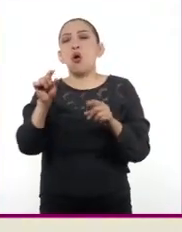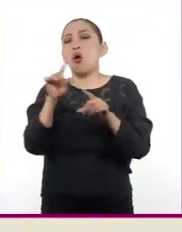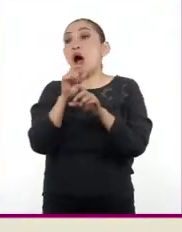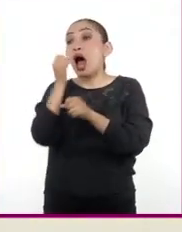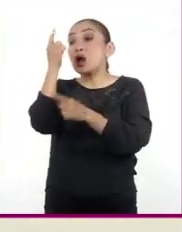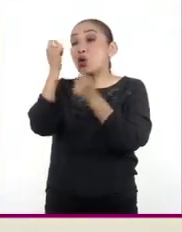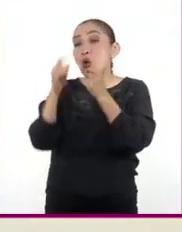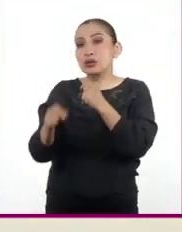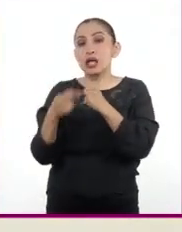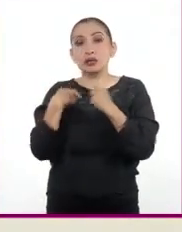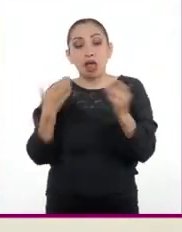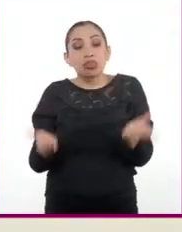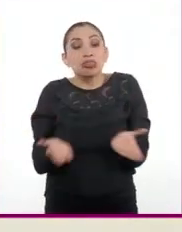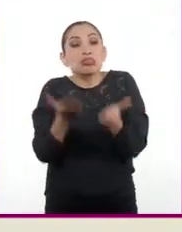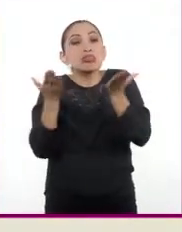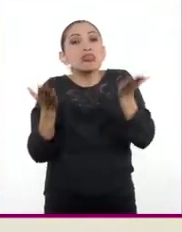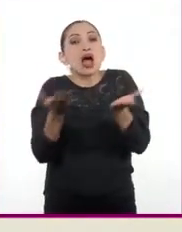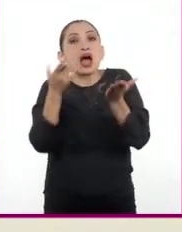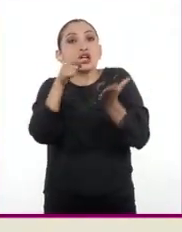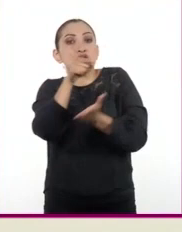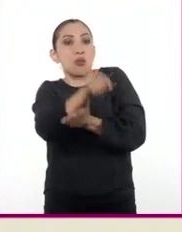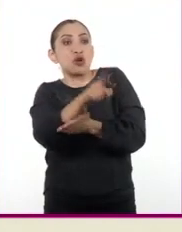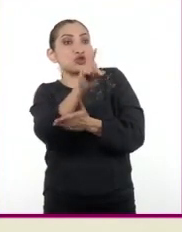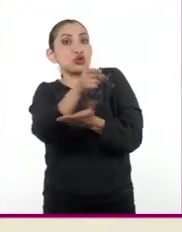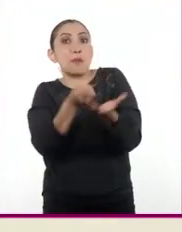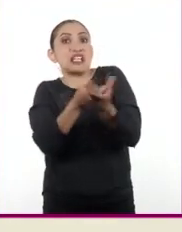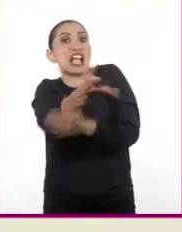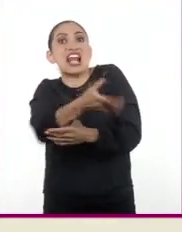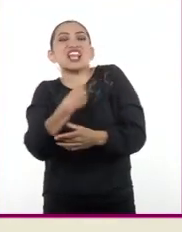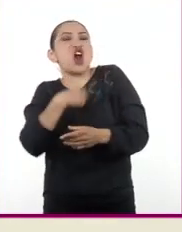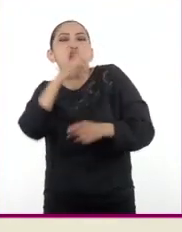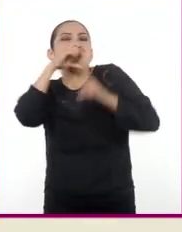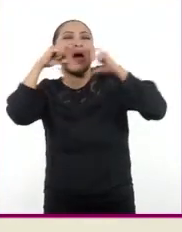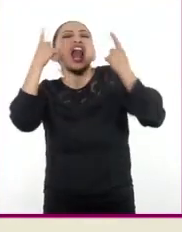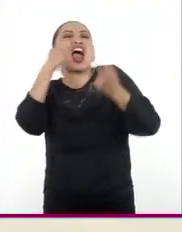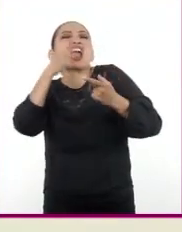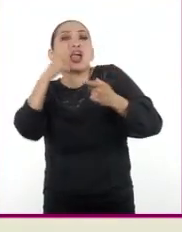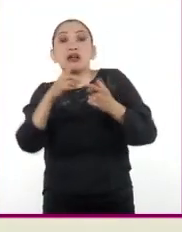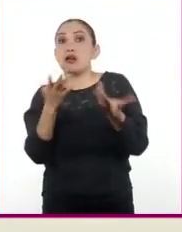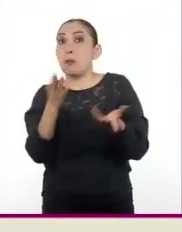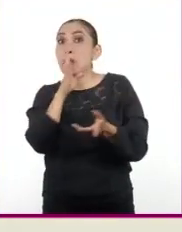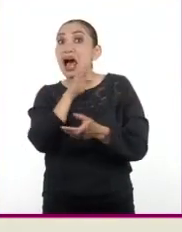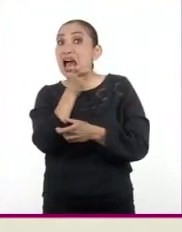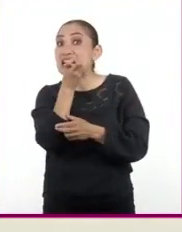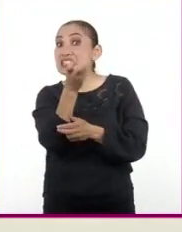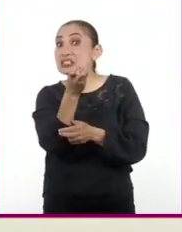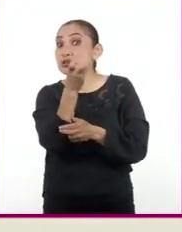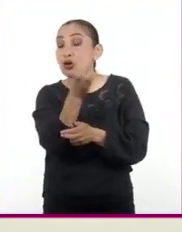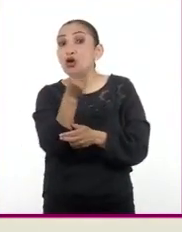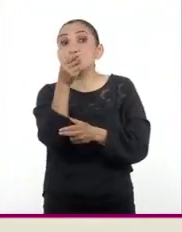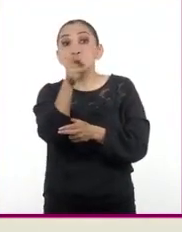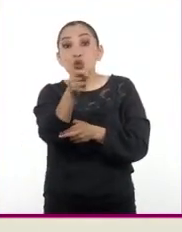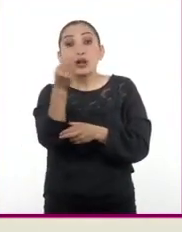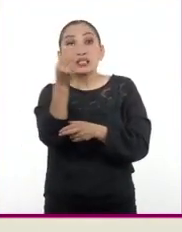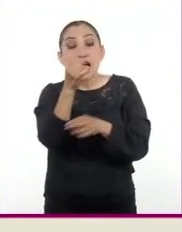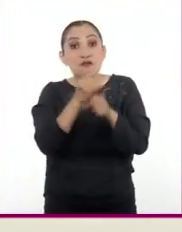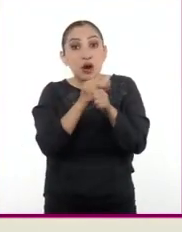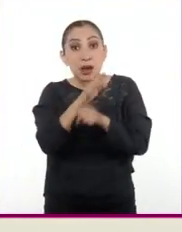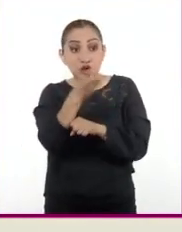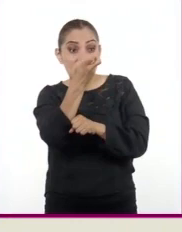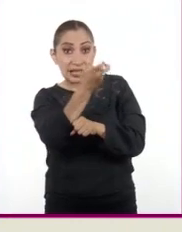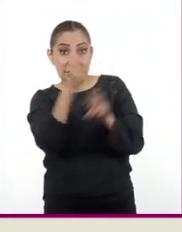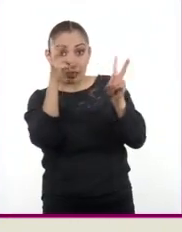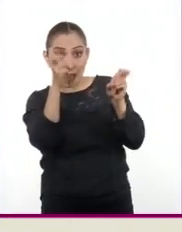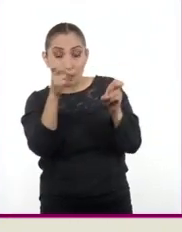contrario, alientan actos irresponsables. Por ello, es necesario que cuando requieran información al